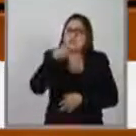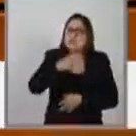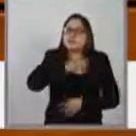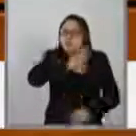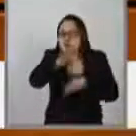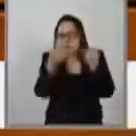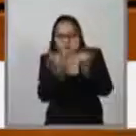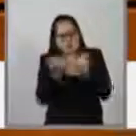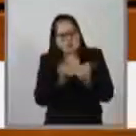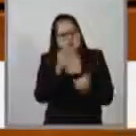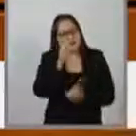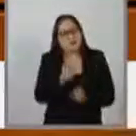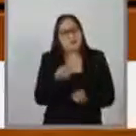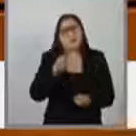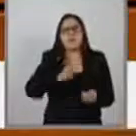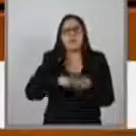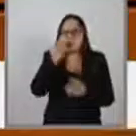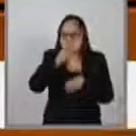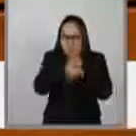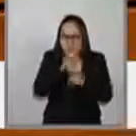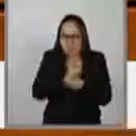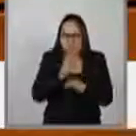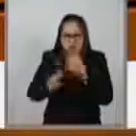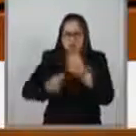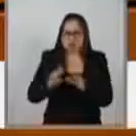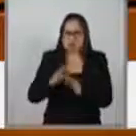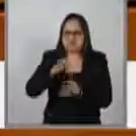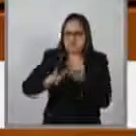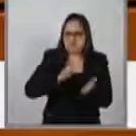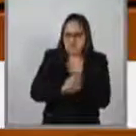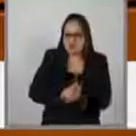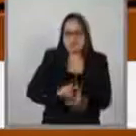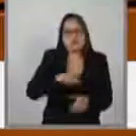estancias infantiles que operan dentro del marco de la legalidad y